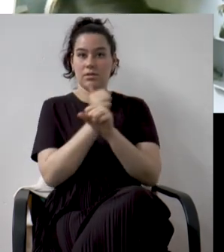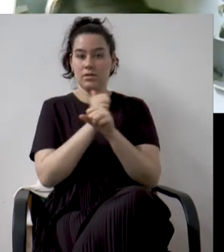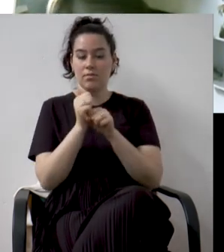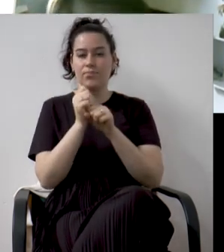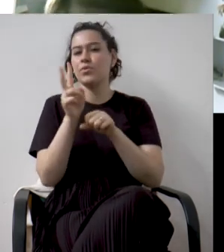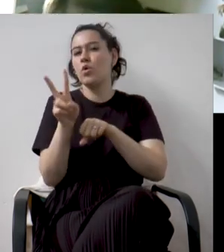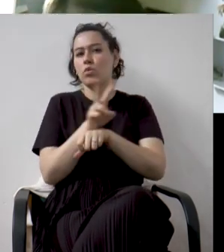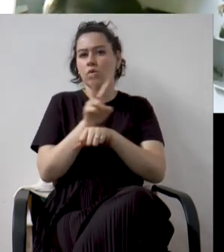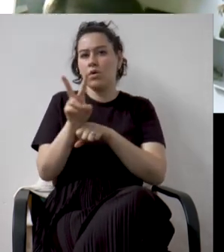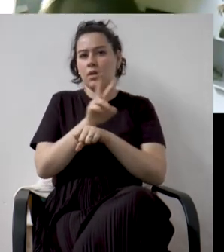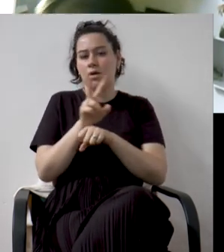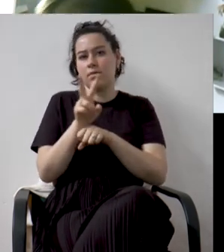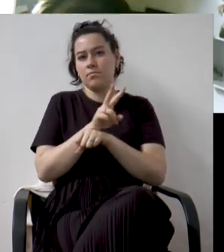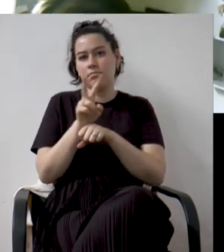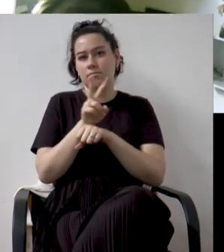regula